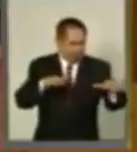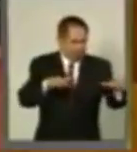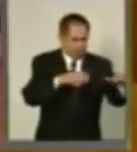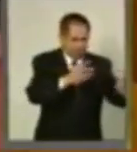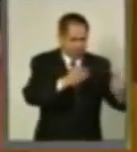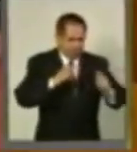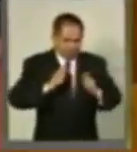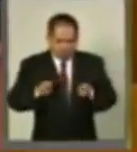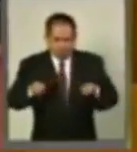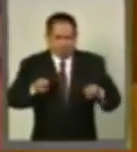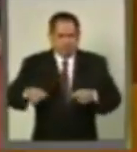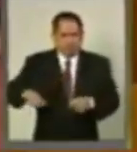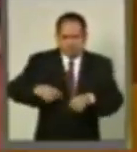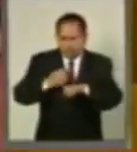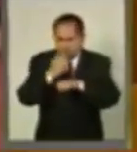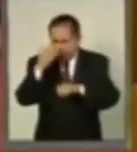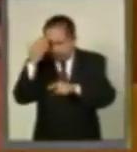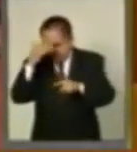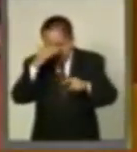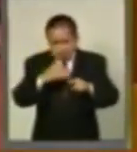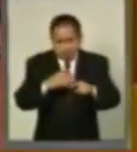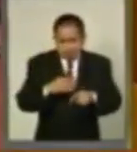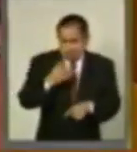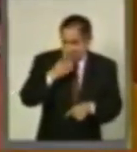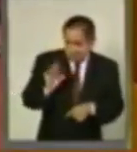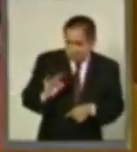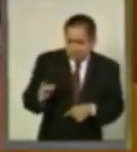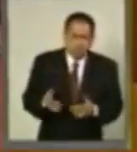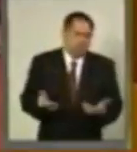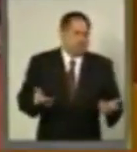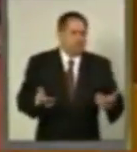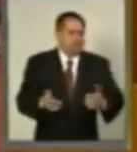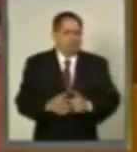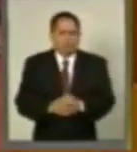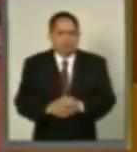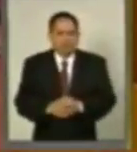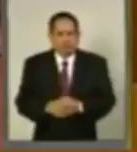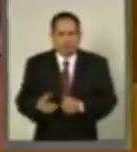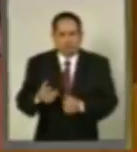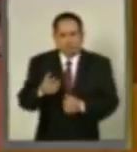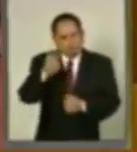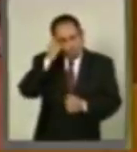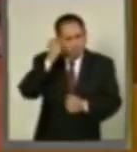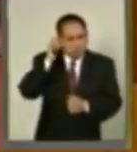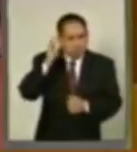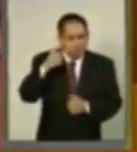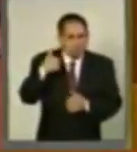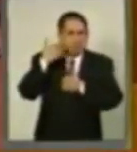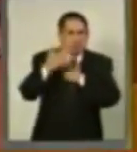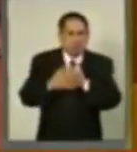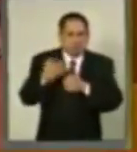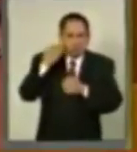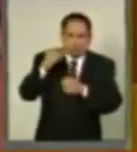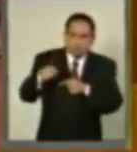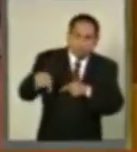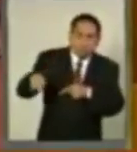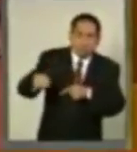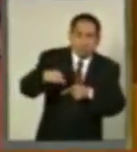servicio de las entidades y de los municipios, es poco. Yo les quiero decir que ojalá dentro del tiempo que